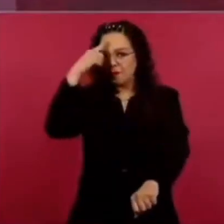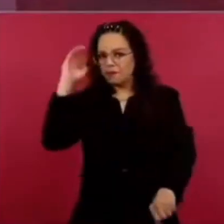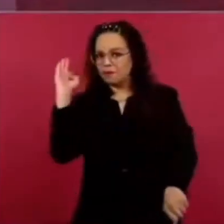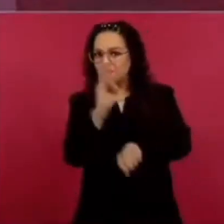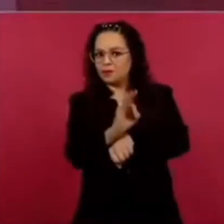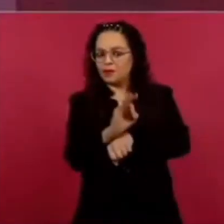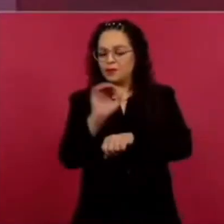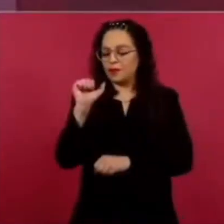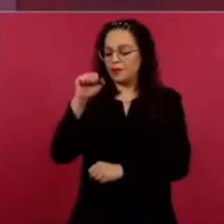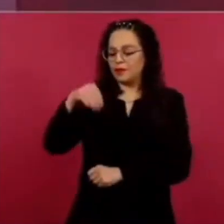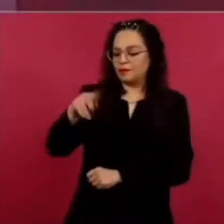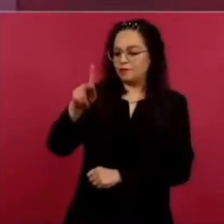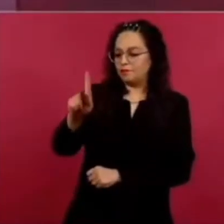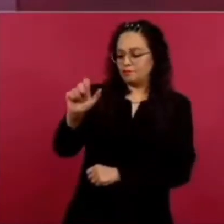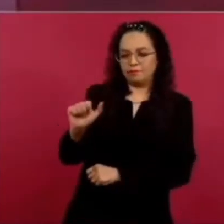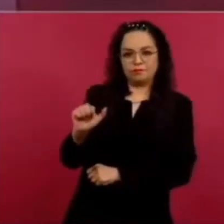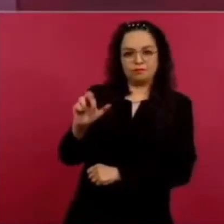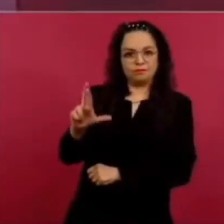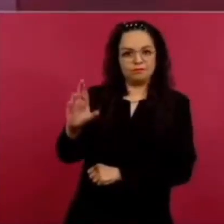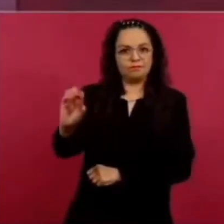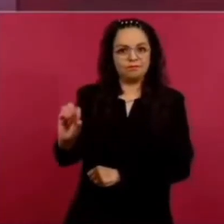triquiñuelas,